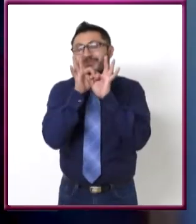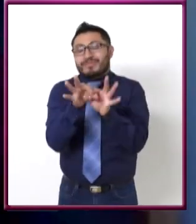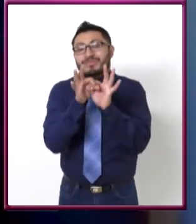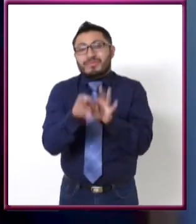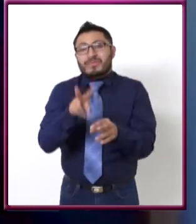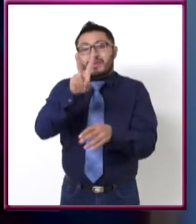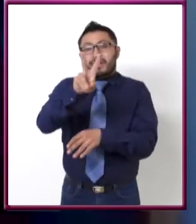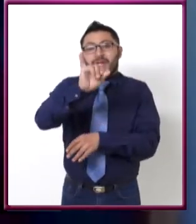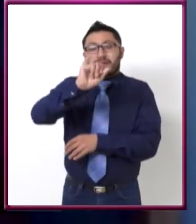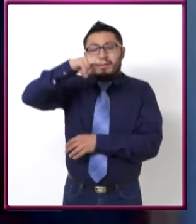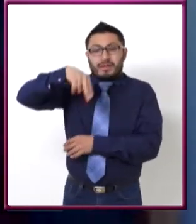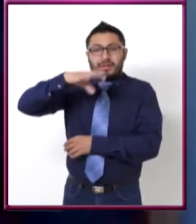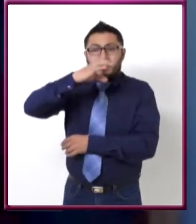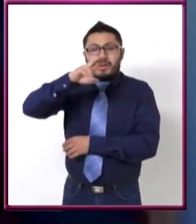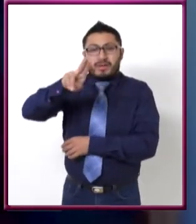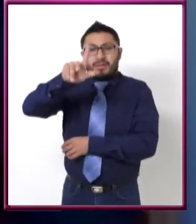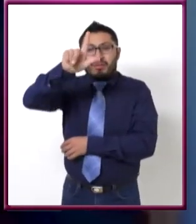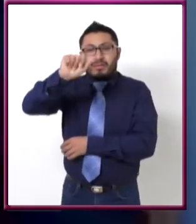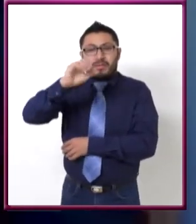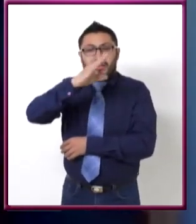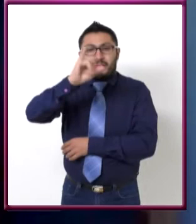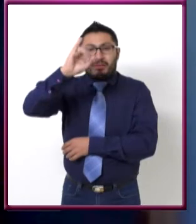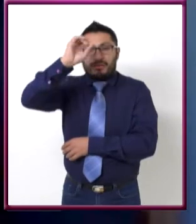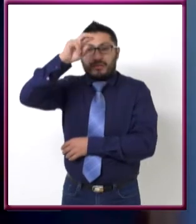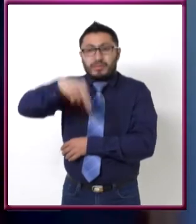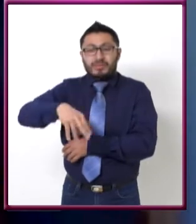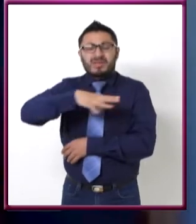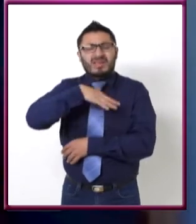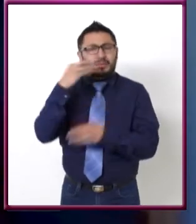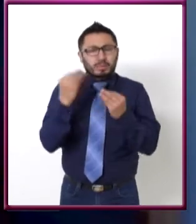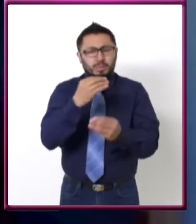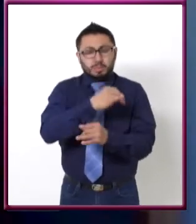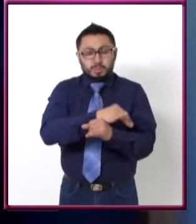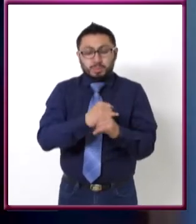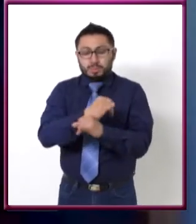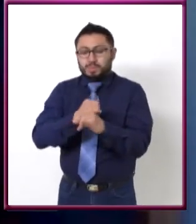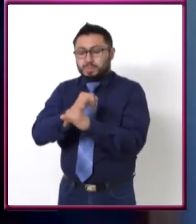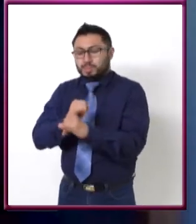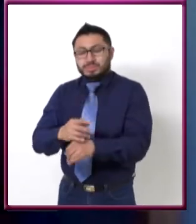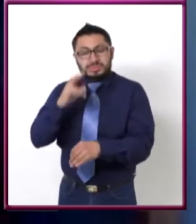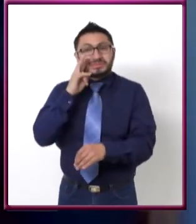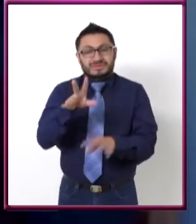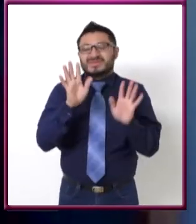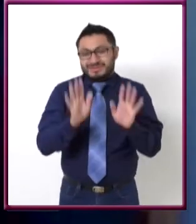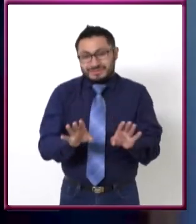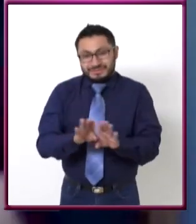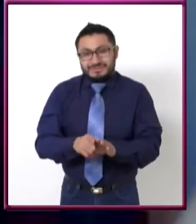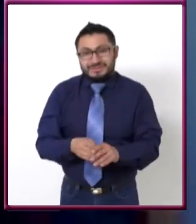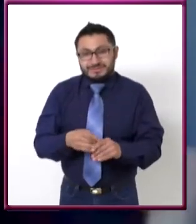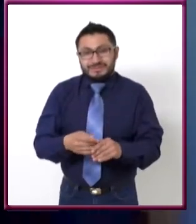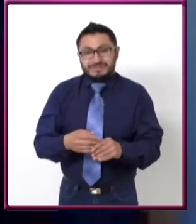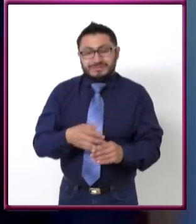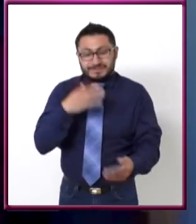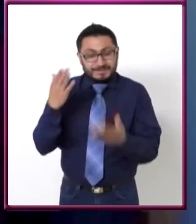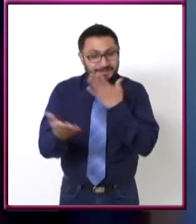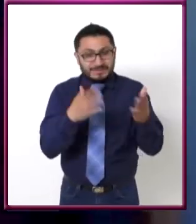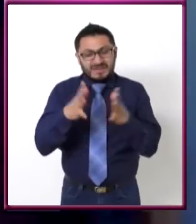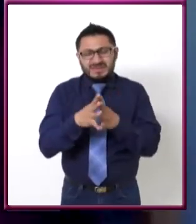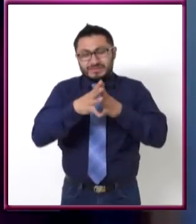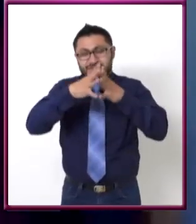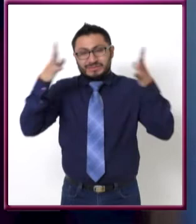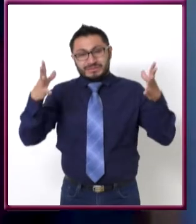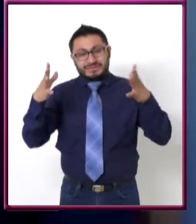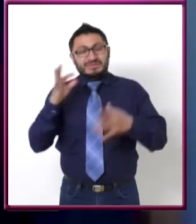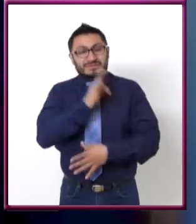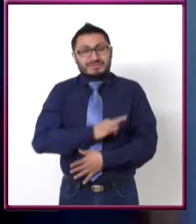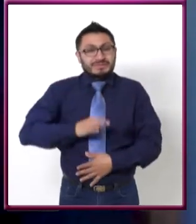vinculación. Se han hecho varios estudios y se ha visto bueno, se hizo el estudio